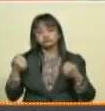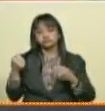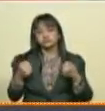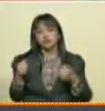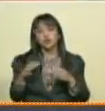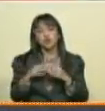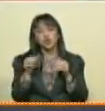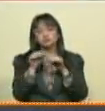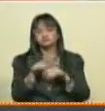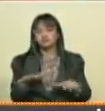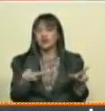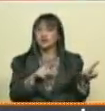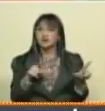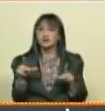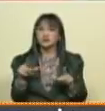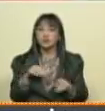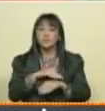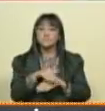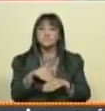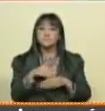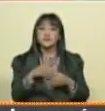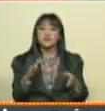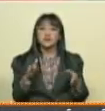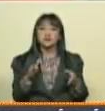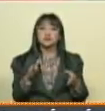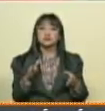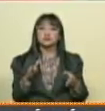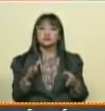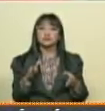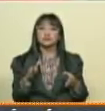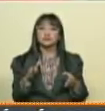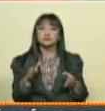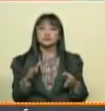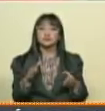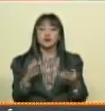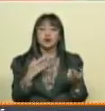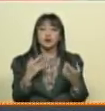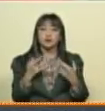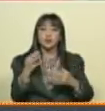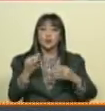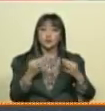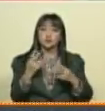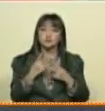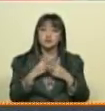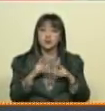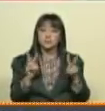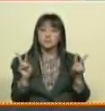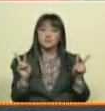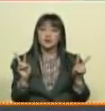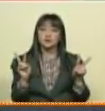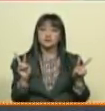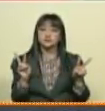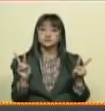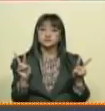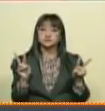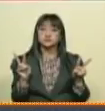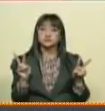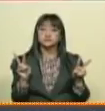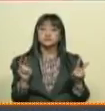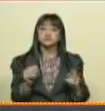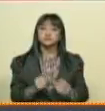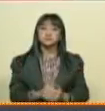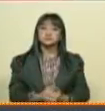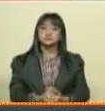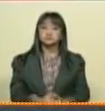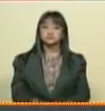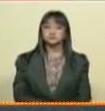desplegados. Ya el ministro del Poder Popular para Relaciones Interiores, Justicia y Paz, el mayor general